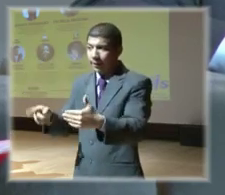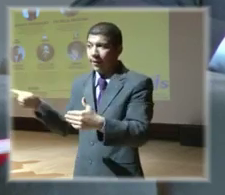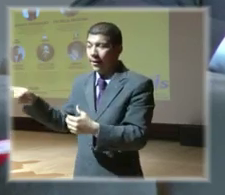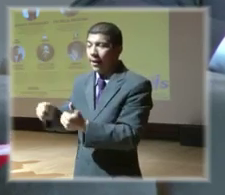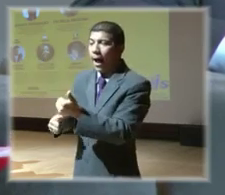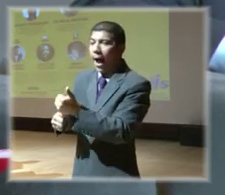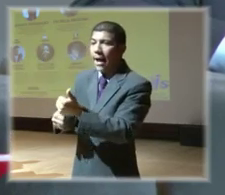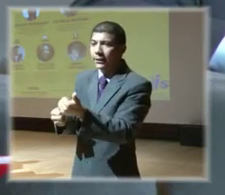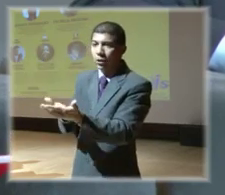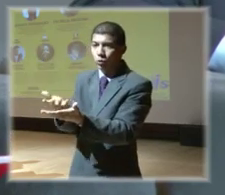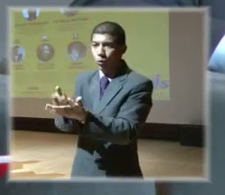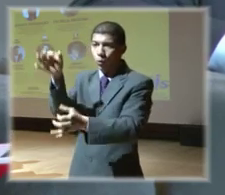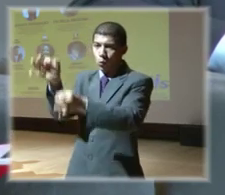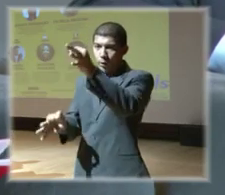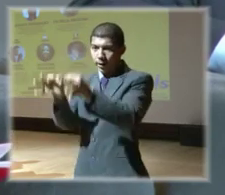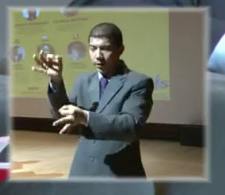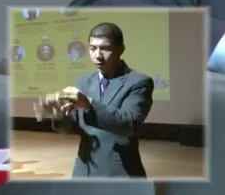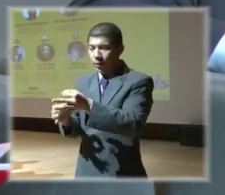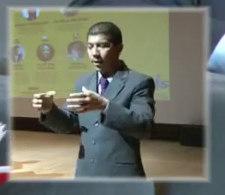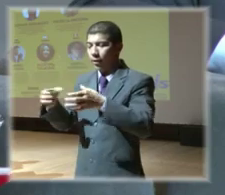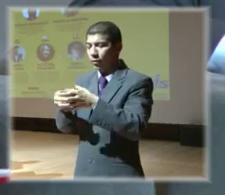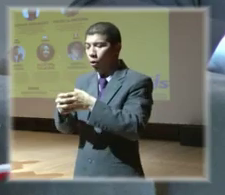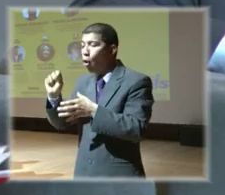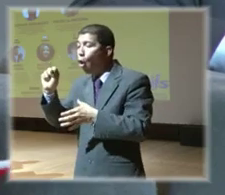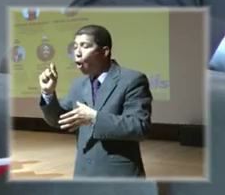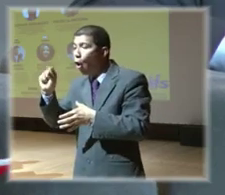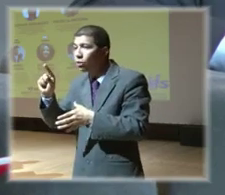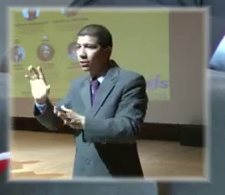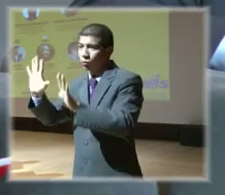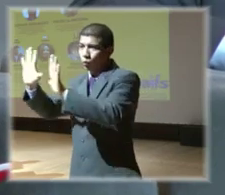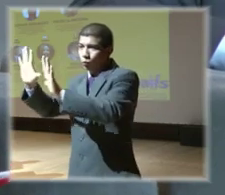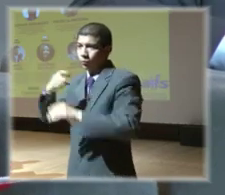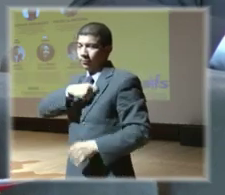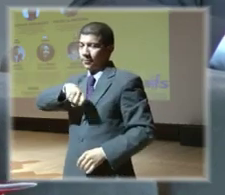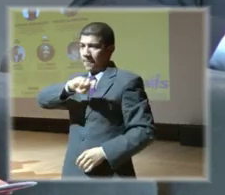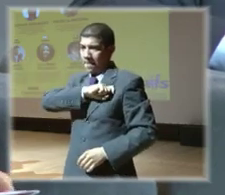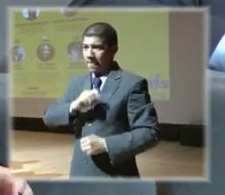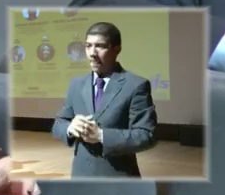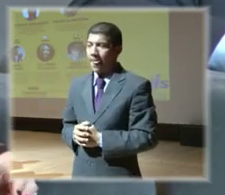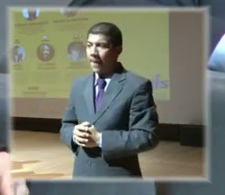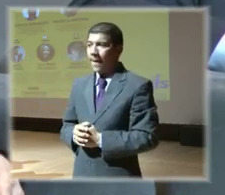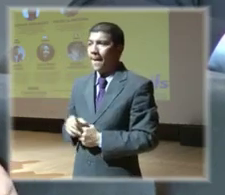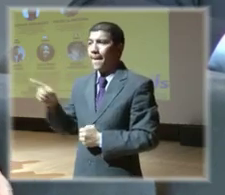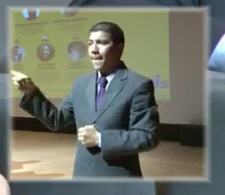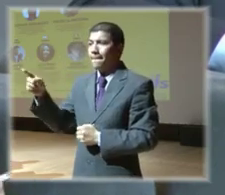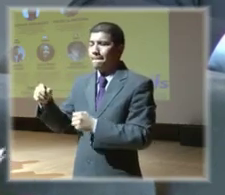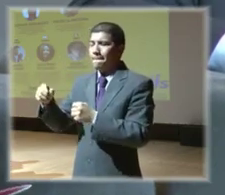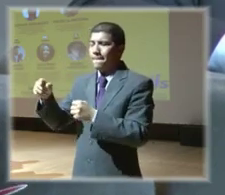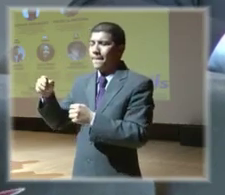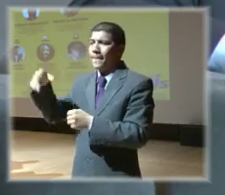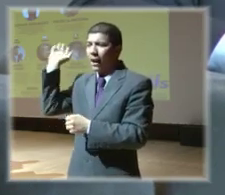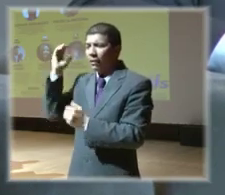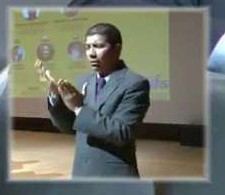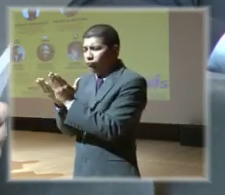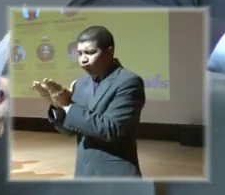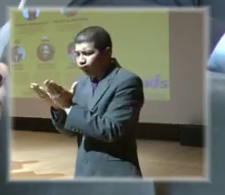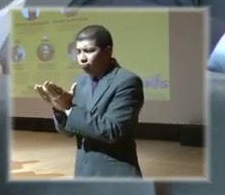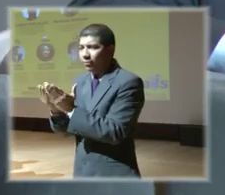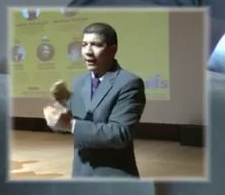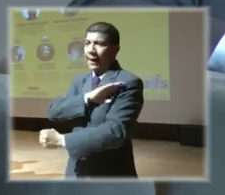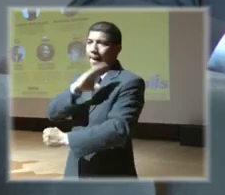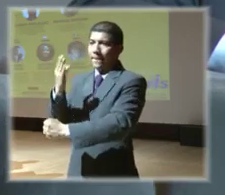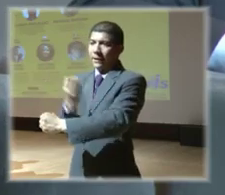en materia de discapacidad de la Fundación 11 de España. Es autor de múltiples publicaciones académicas sobre capacidad legal y derechos de las personas